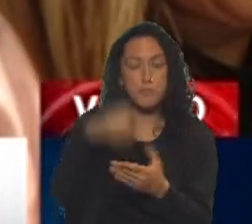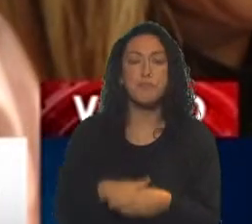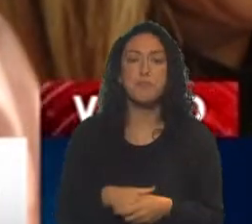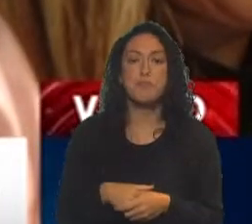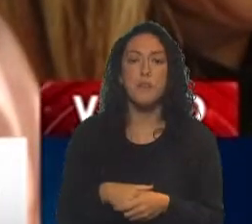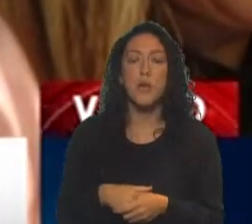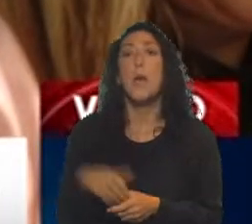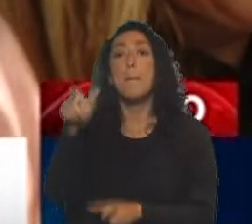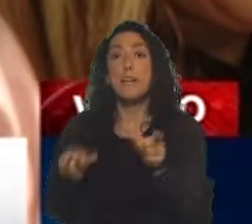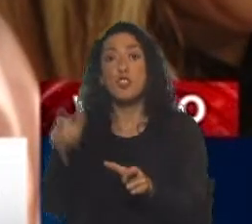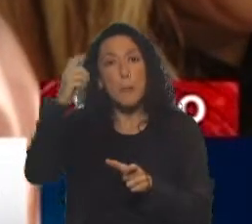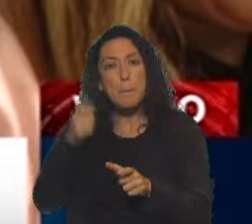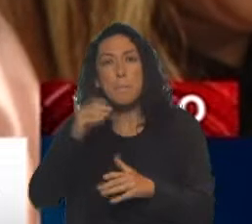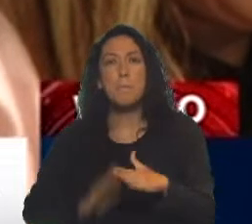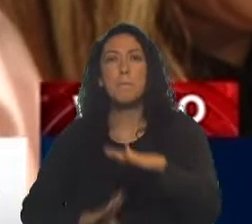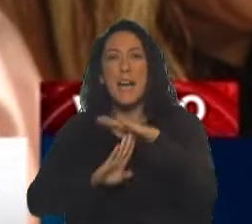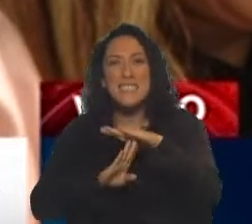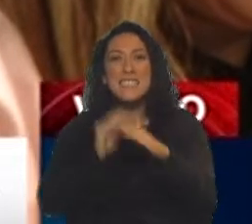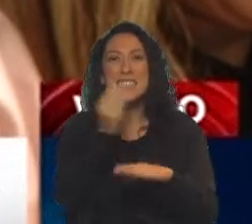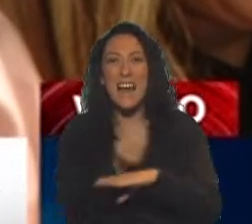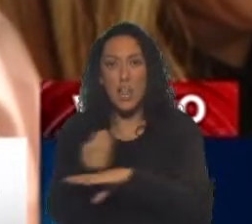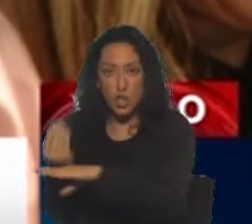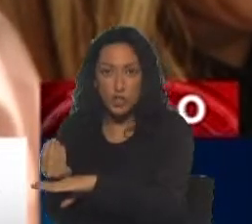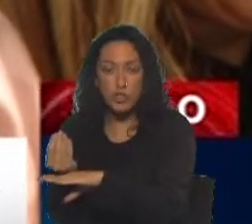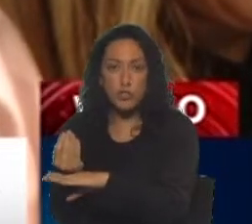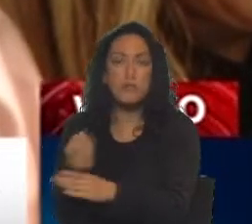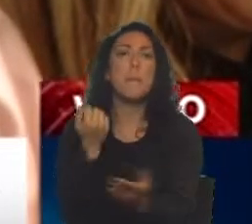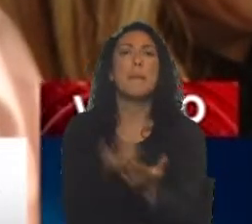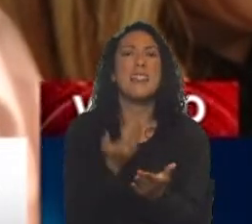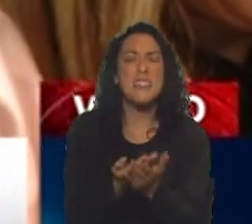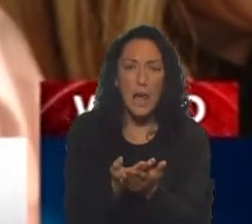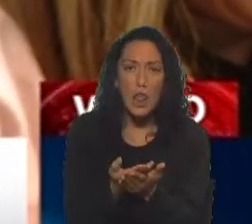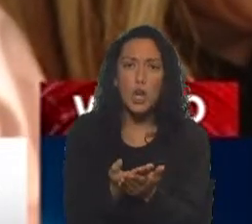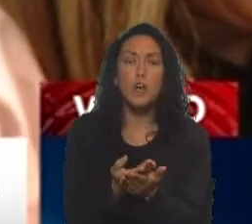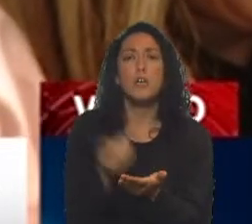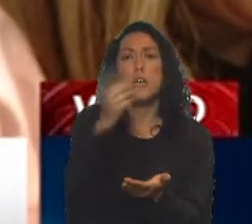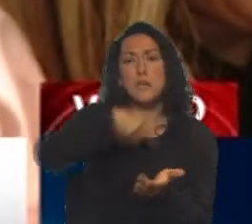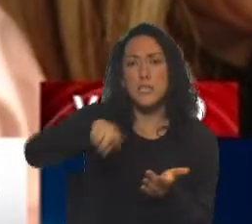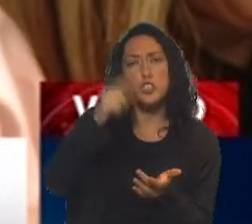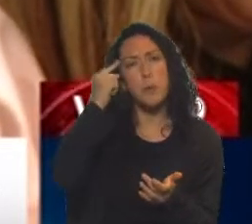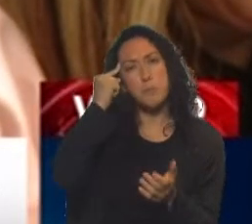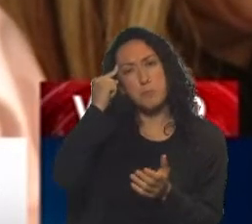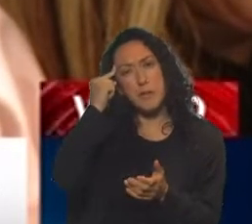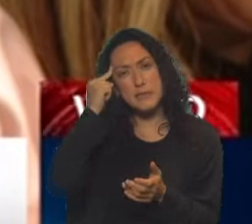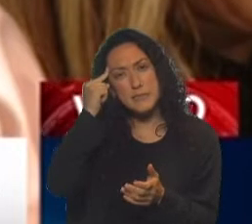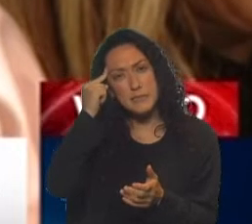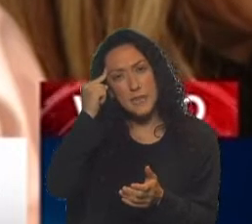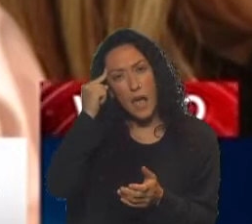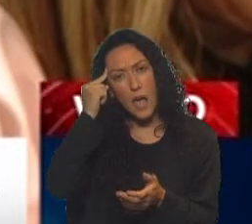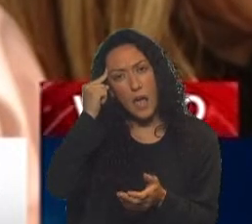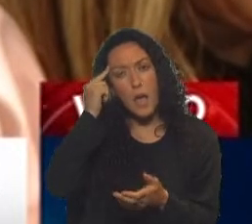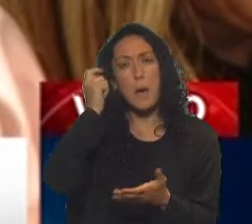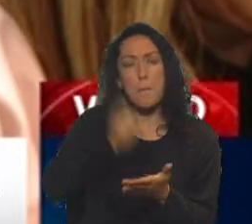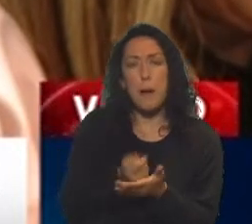están planteando en este momento, porque la reunión sigue, ¿cuáles son los argumentos por los que creen que no deberían comenzar a pagar